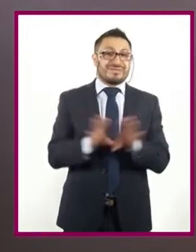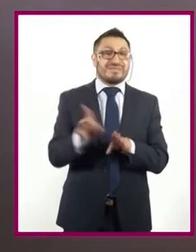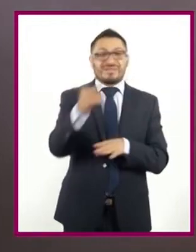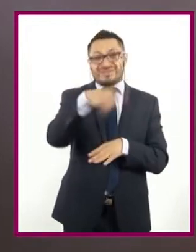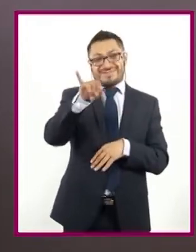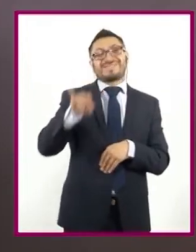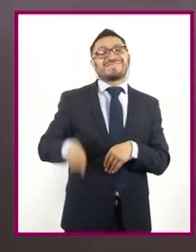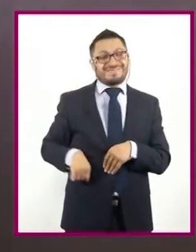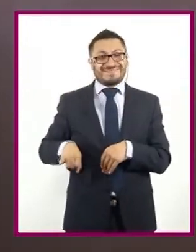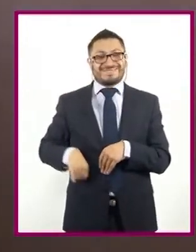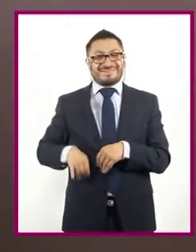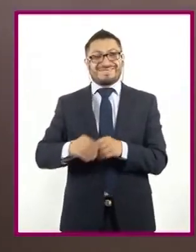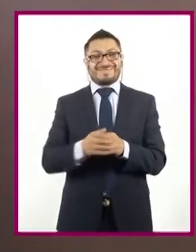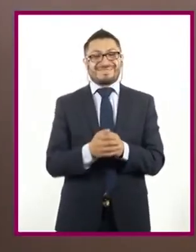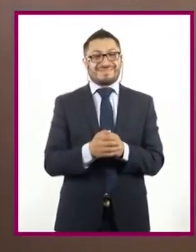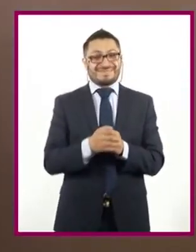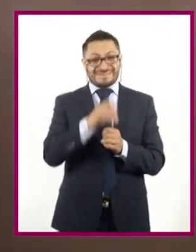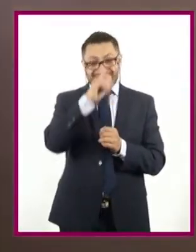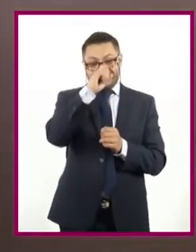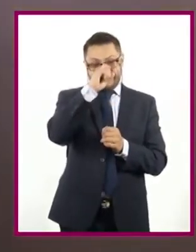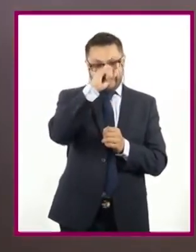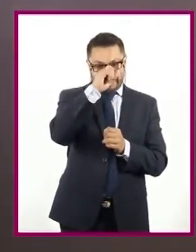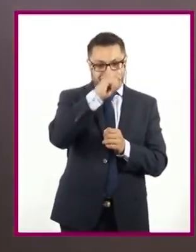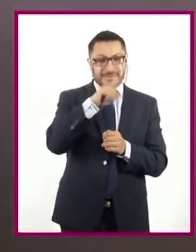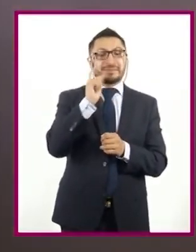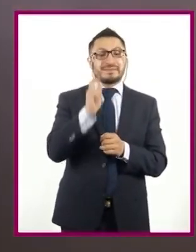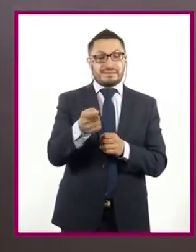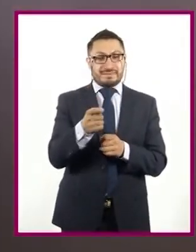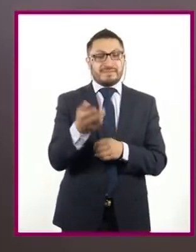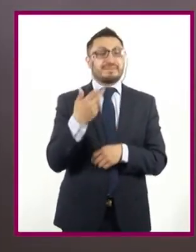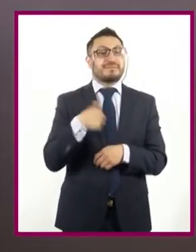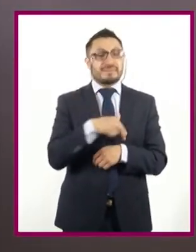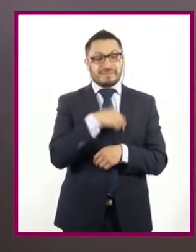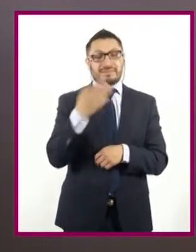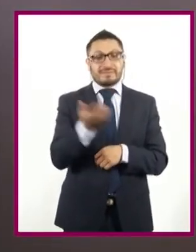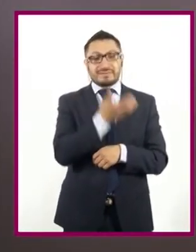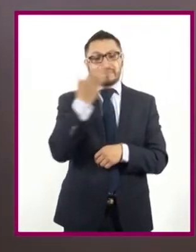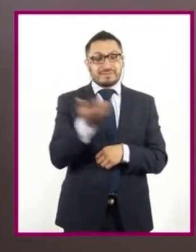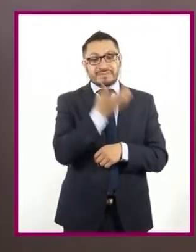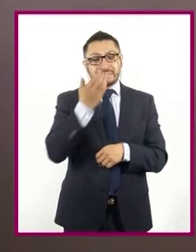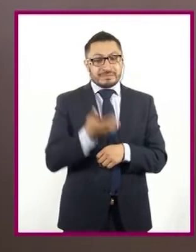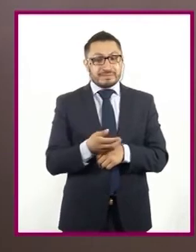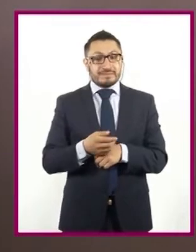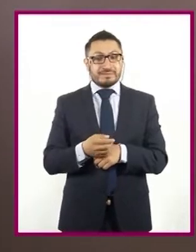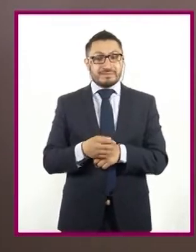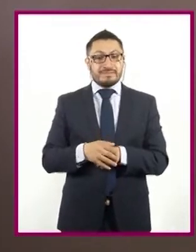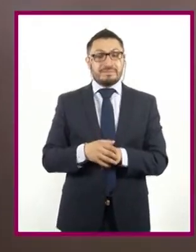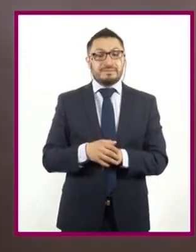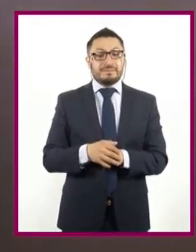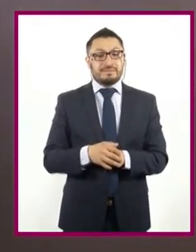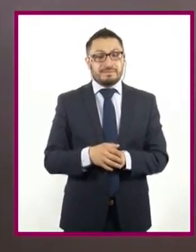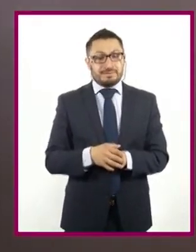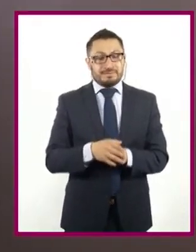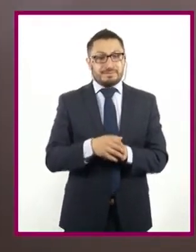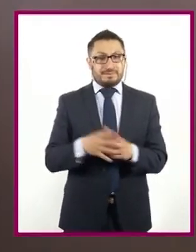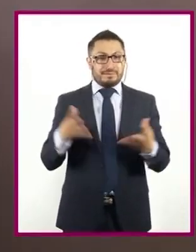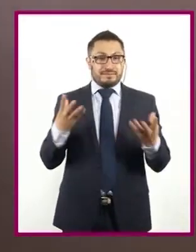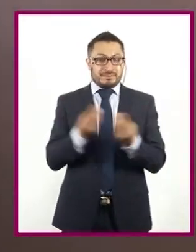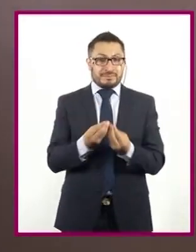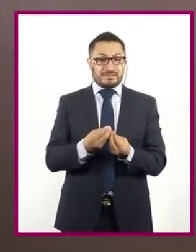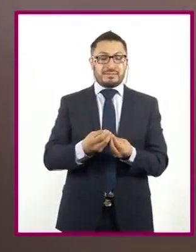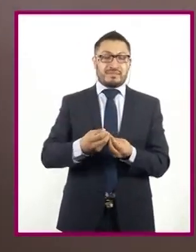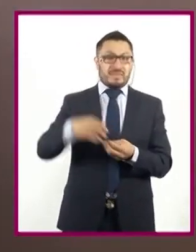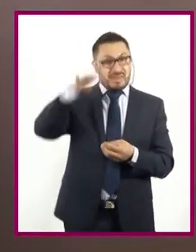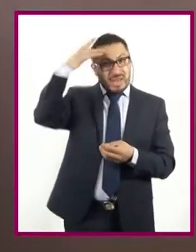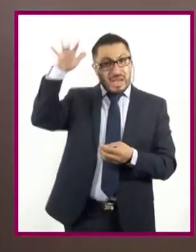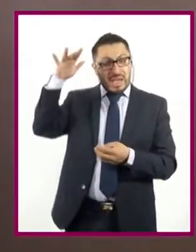les interesa, en el que tenemos la costumbre de que cuando se va con un mayor, ya sea tu